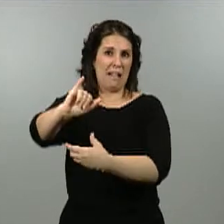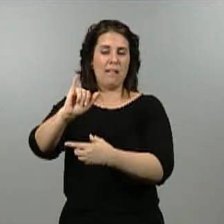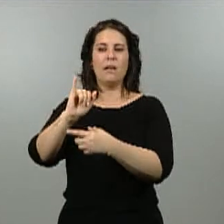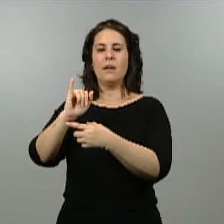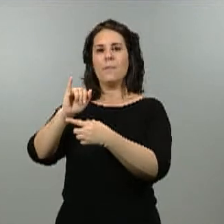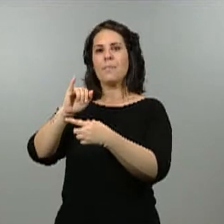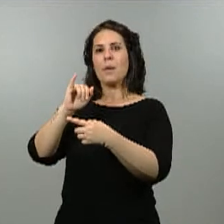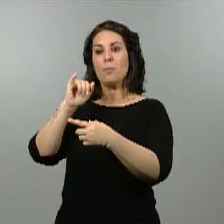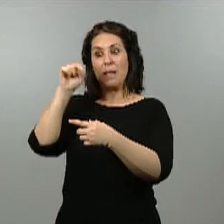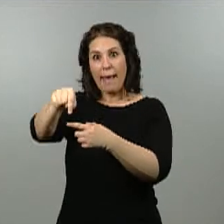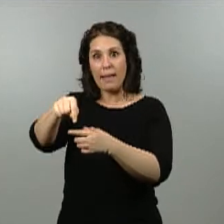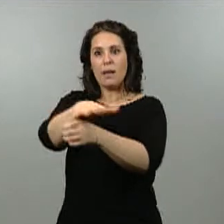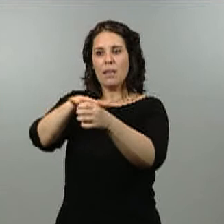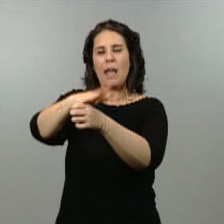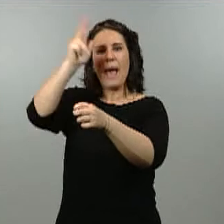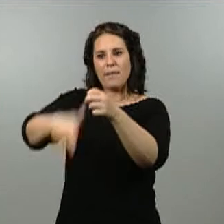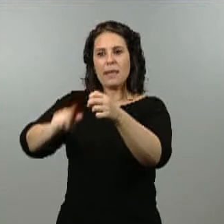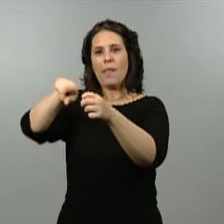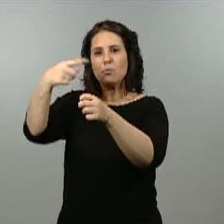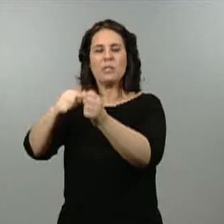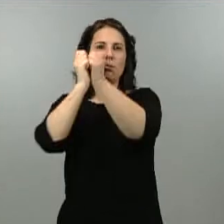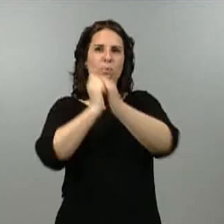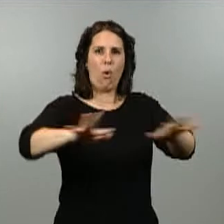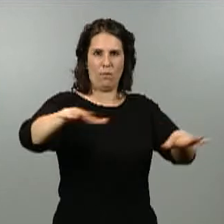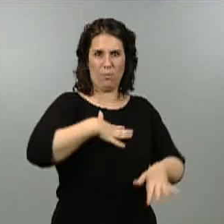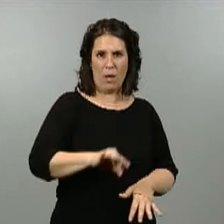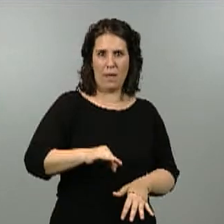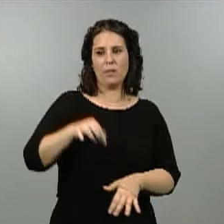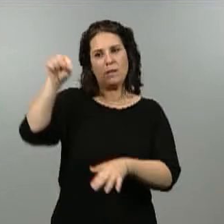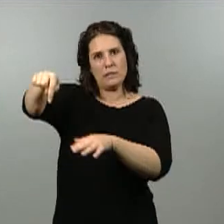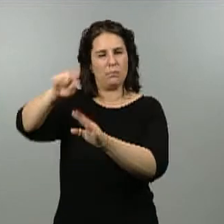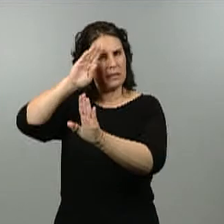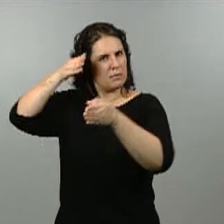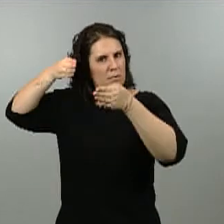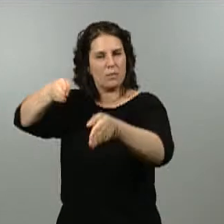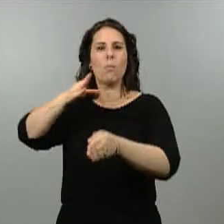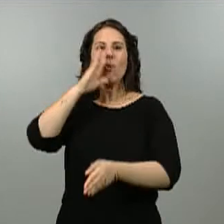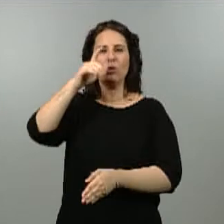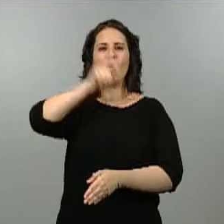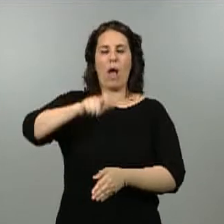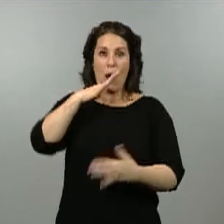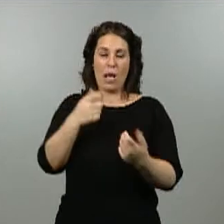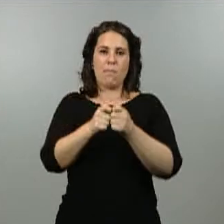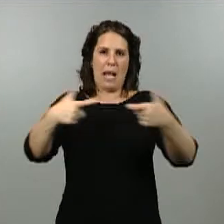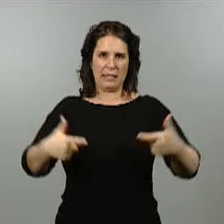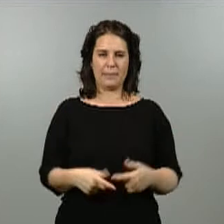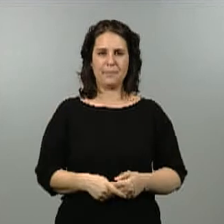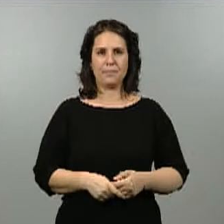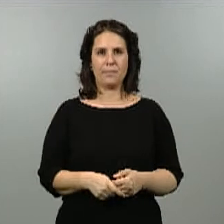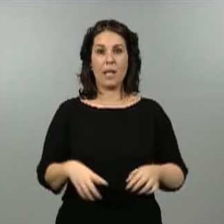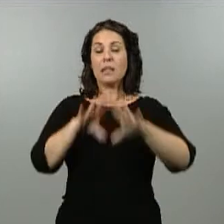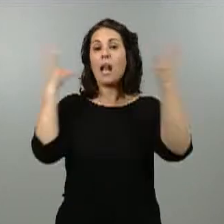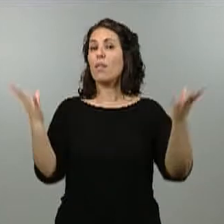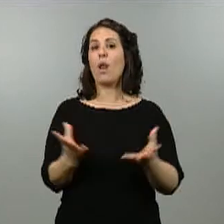de transmisión que luego se pueda extender a la comunidad autónoma o al resto de las comunidades. A nivel internacional seguimos con